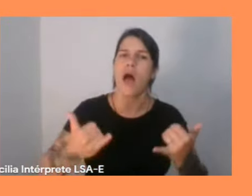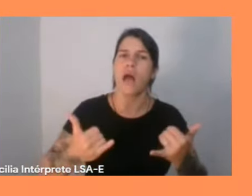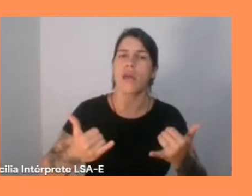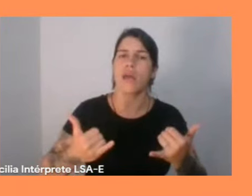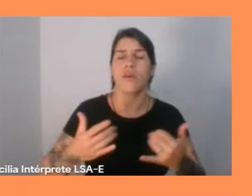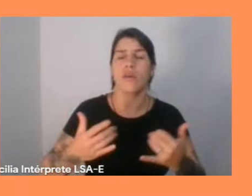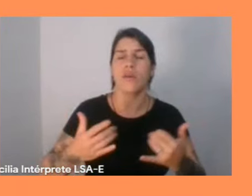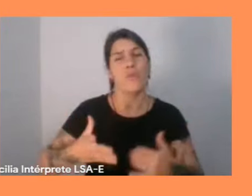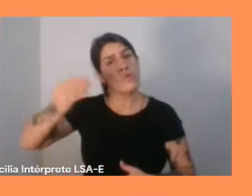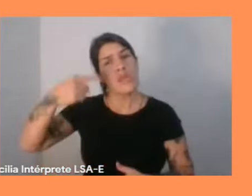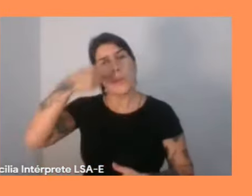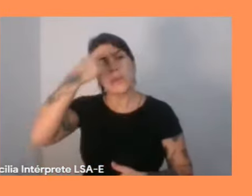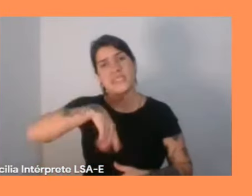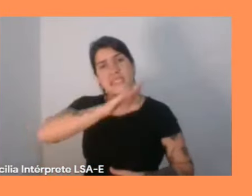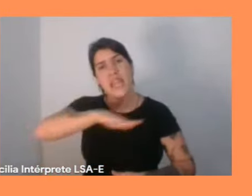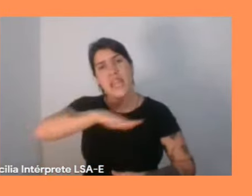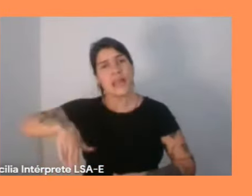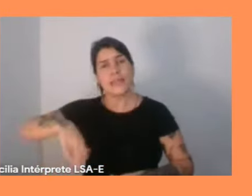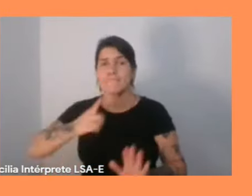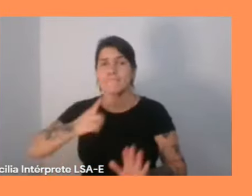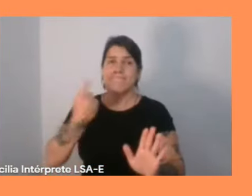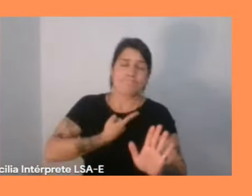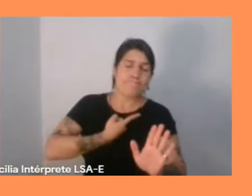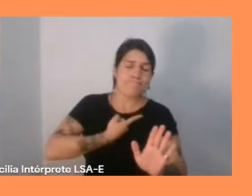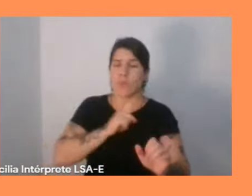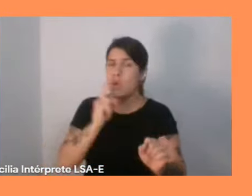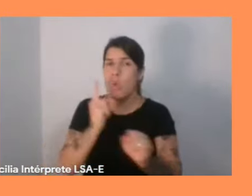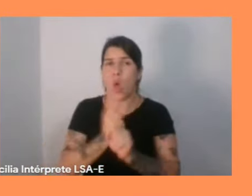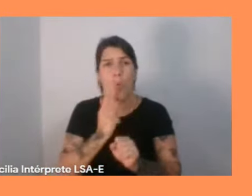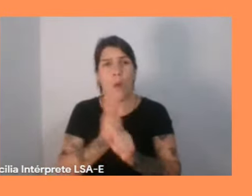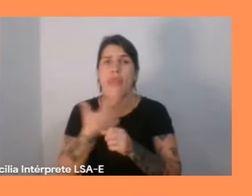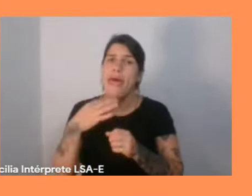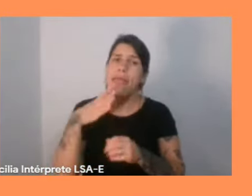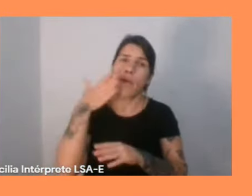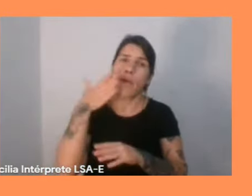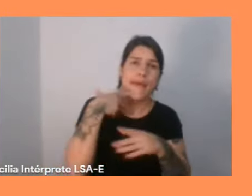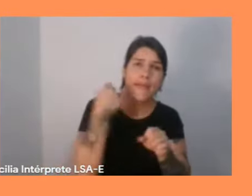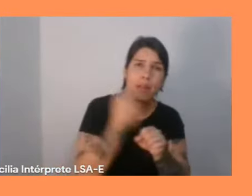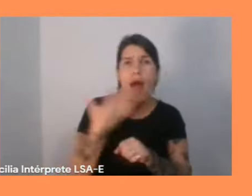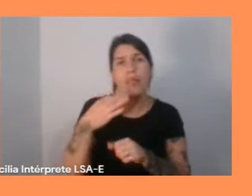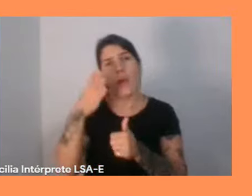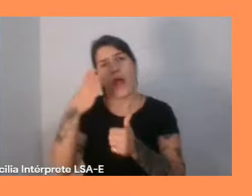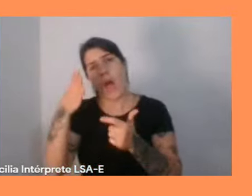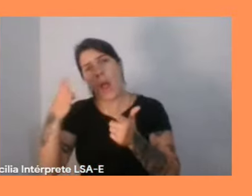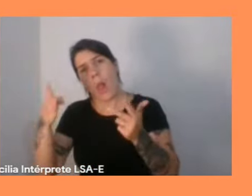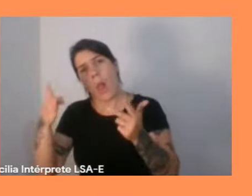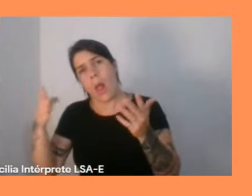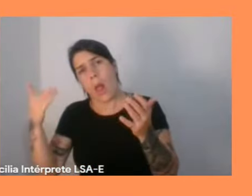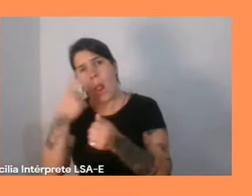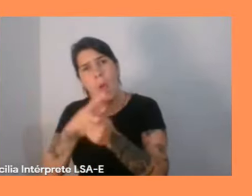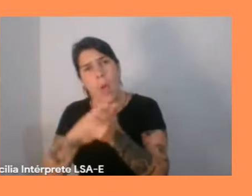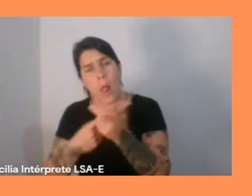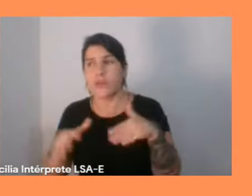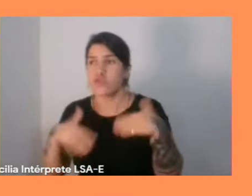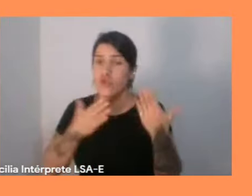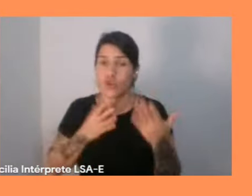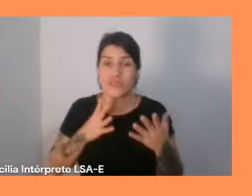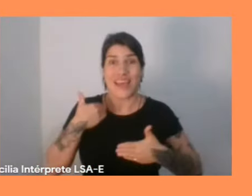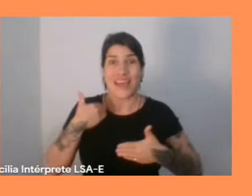sexistas que habilitan o impiden el acceso a determinadas experiencias dadas por